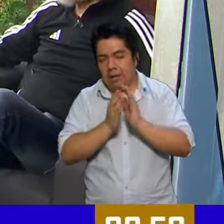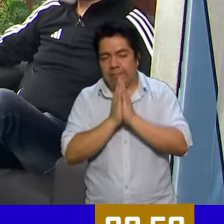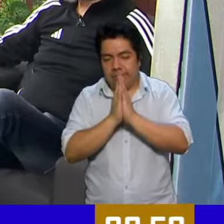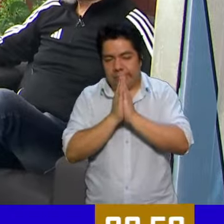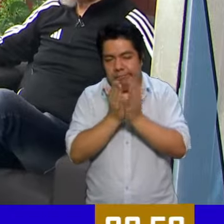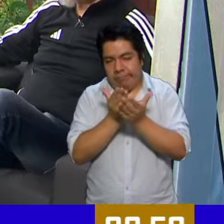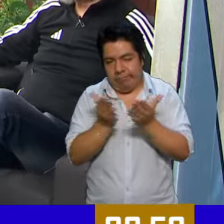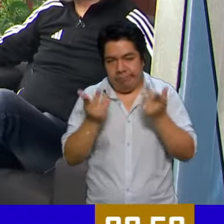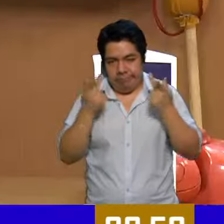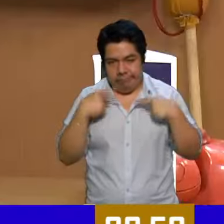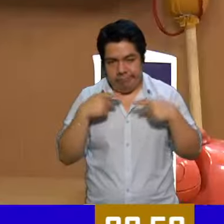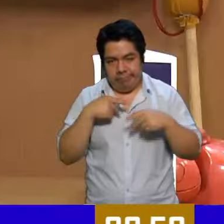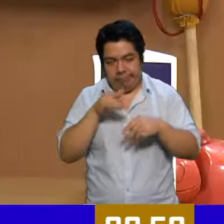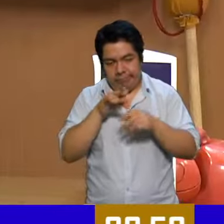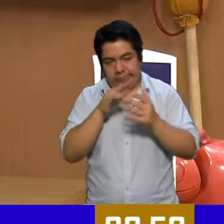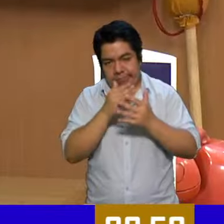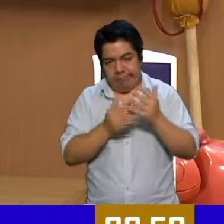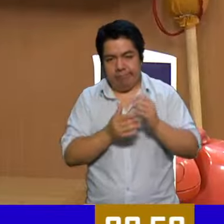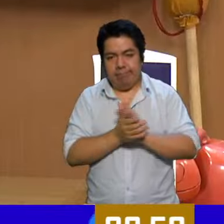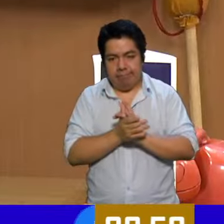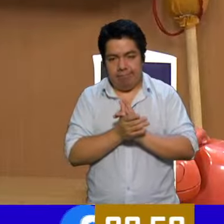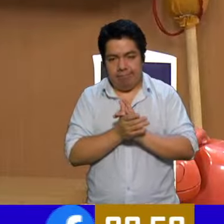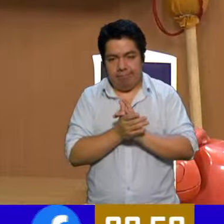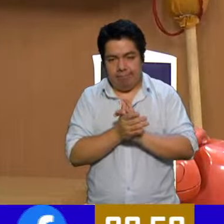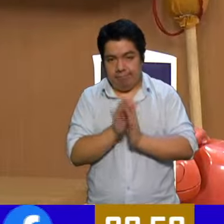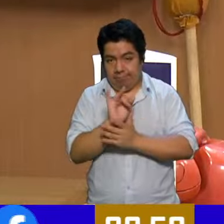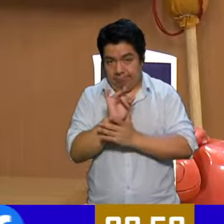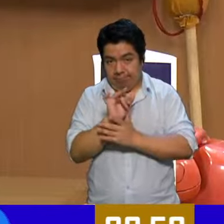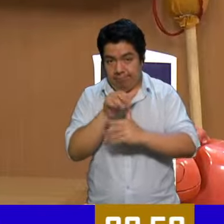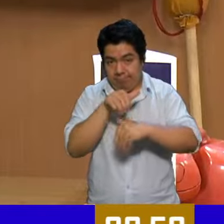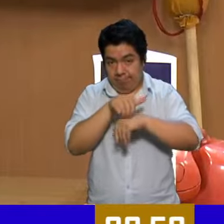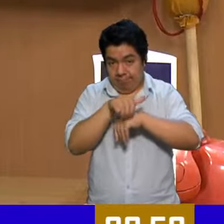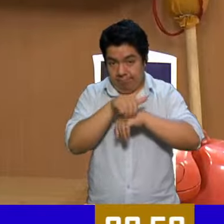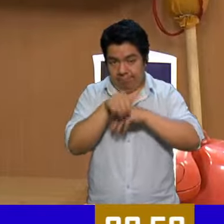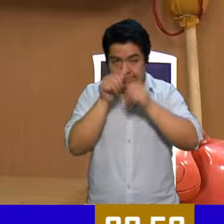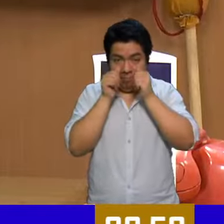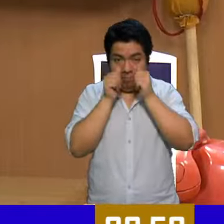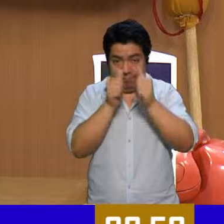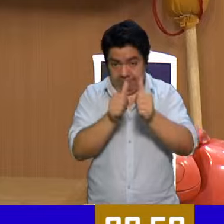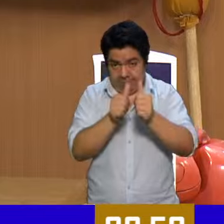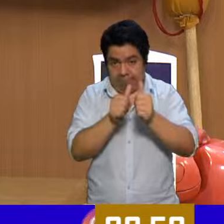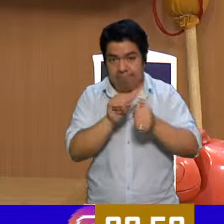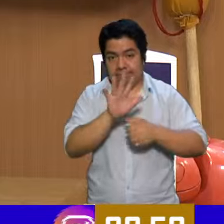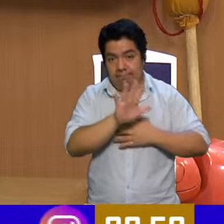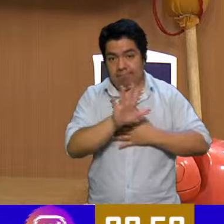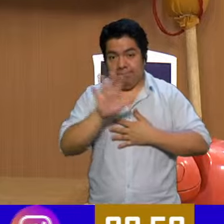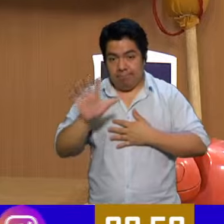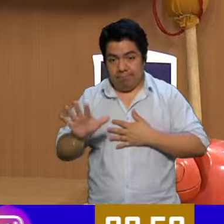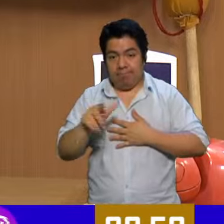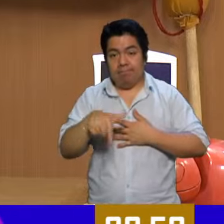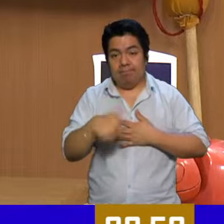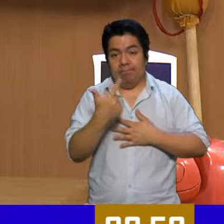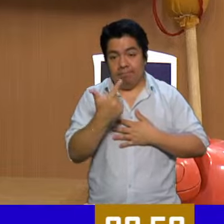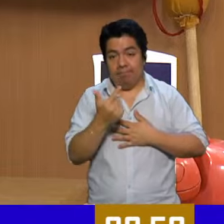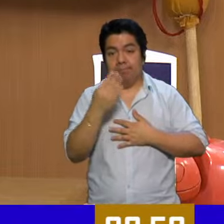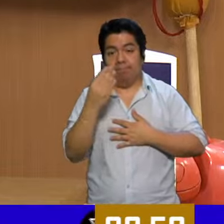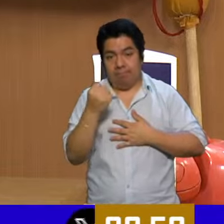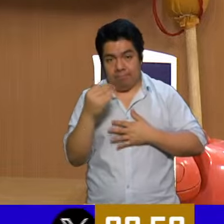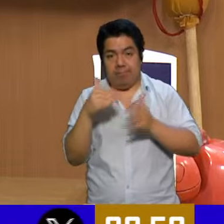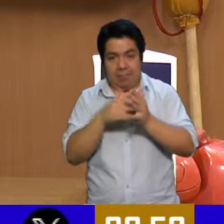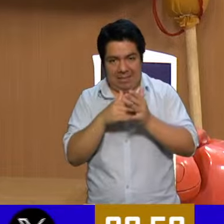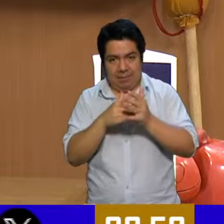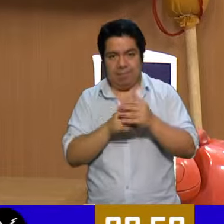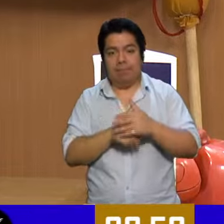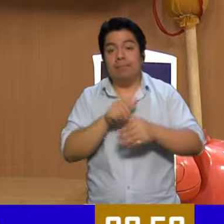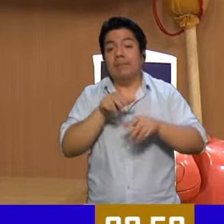ahorita de una vez empiece a notarlo. Puntos cardinales. Tenemos nuestro teléfono de atención, que es el 5512-9000, y